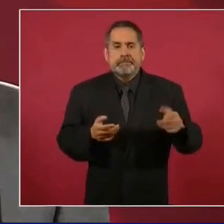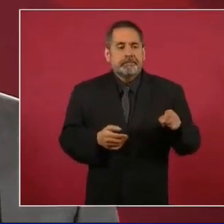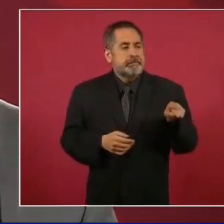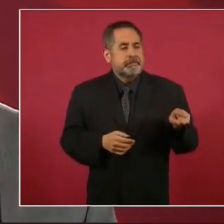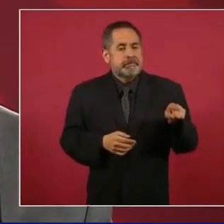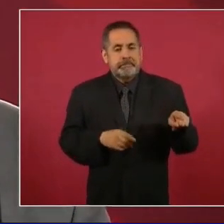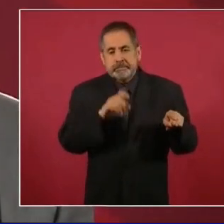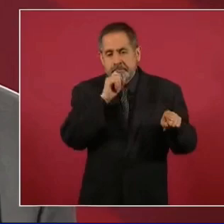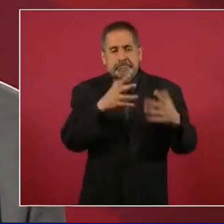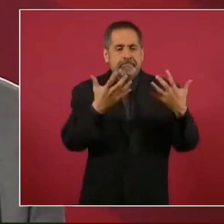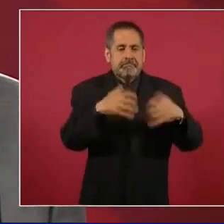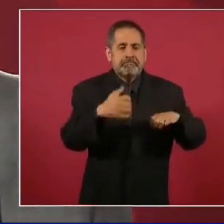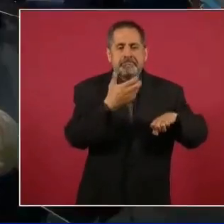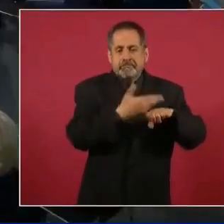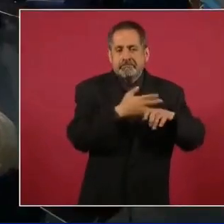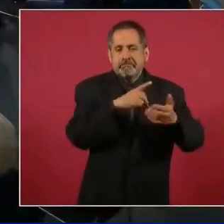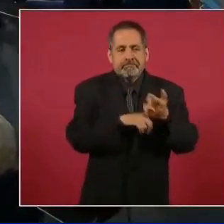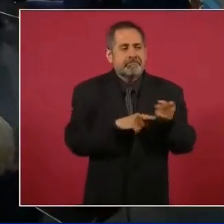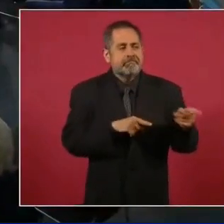Por las empresas